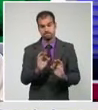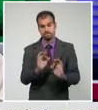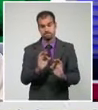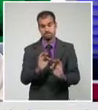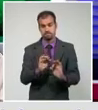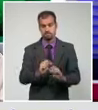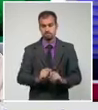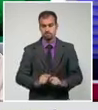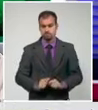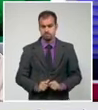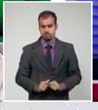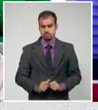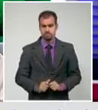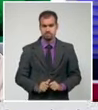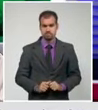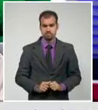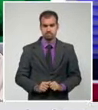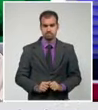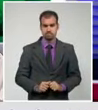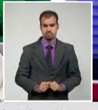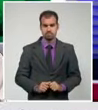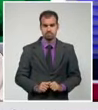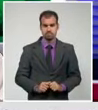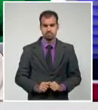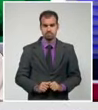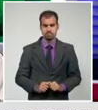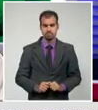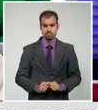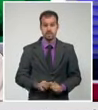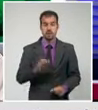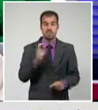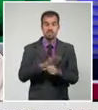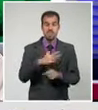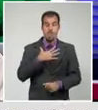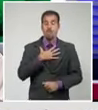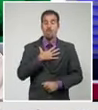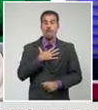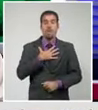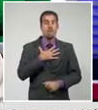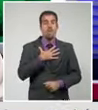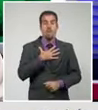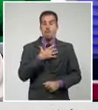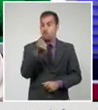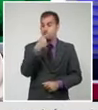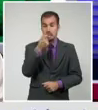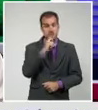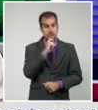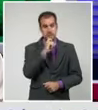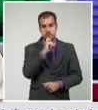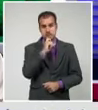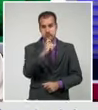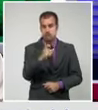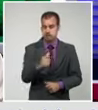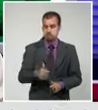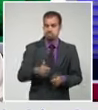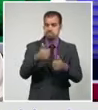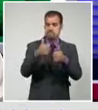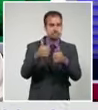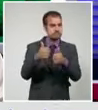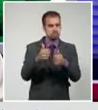determinado pues hizo una bradicardia que no respondió a los medicamentos, seguida de una